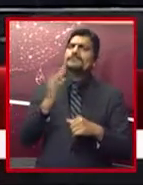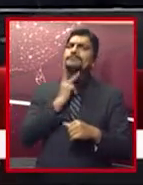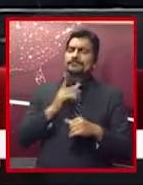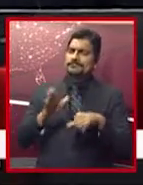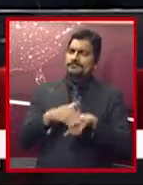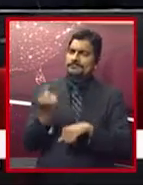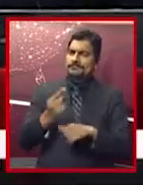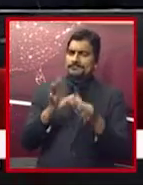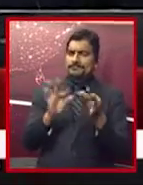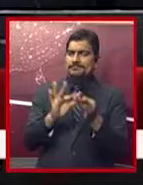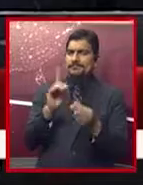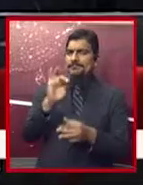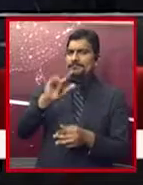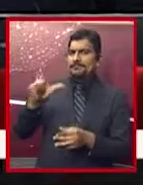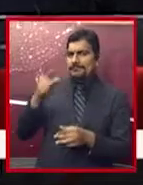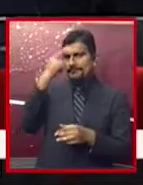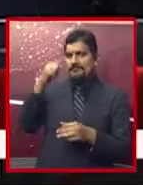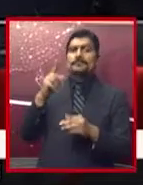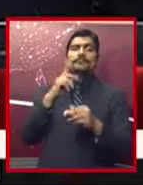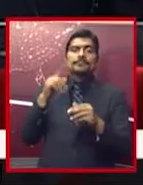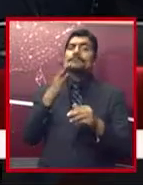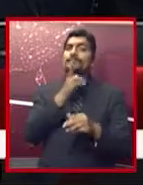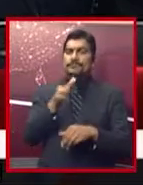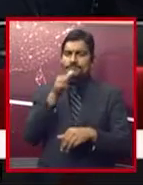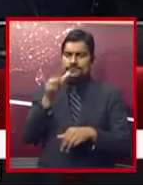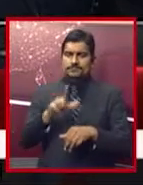gasolinas, diésel y tarifas de luz eléctrica.